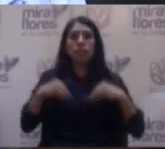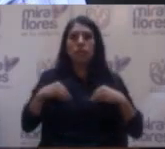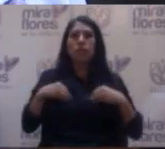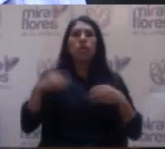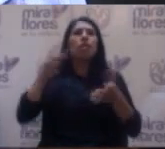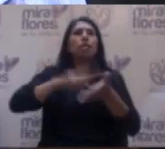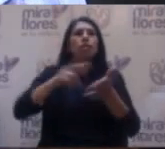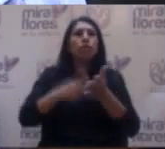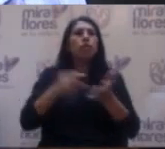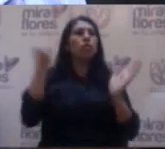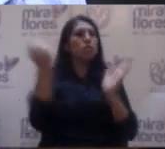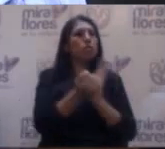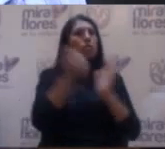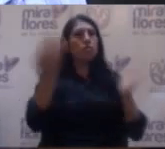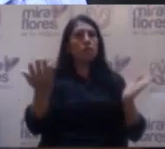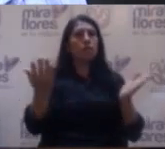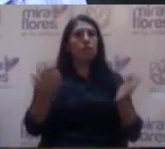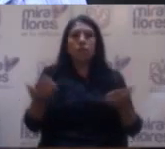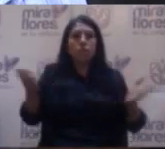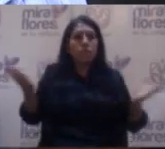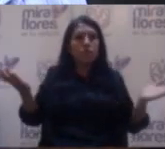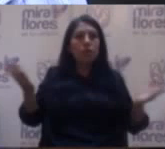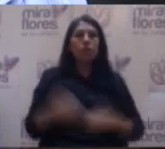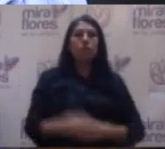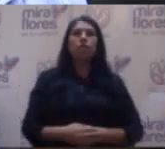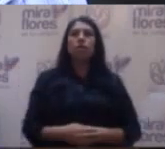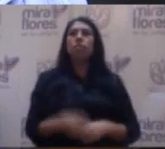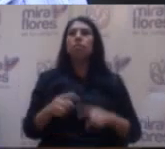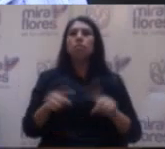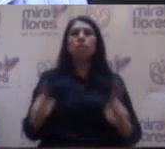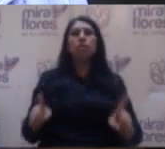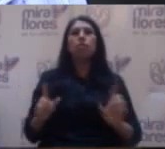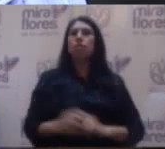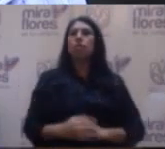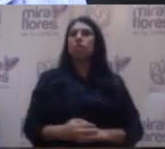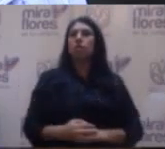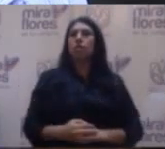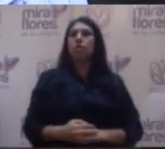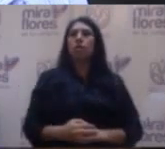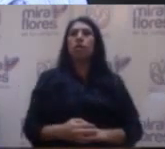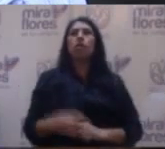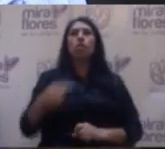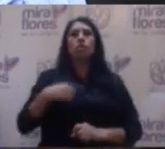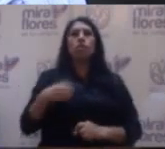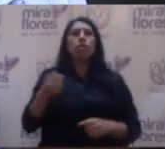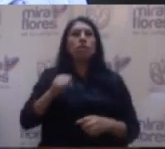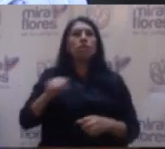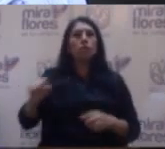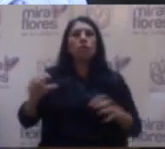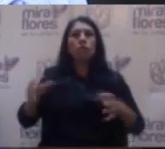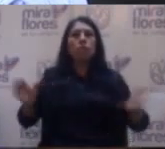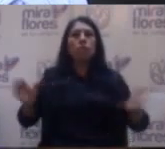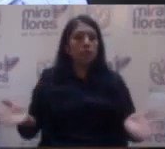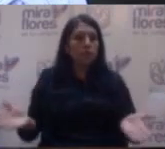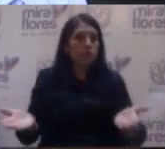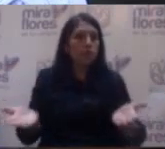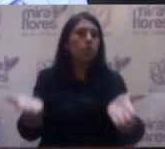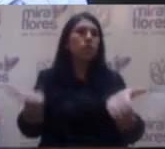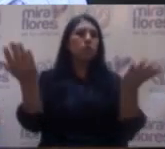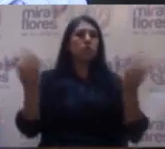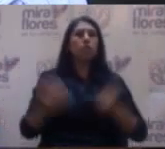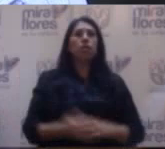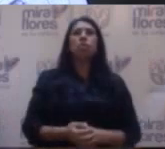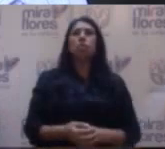aprobando y que no pasa nada. En realidad esto es para que se incentive a que realmente